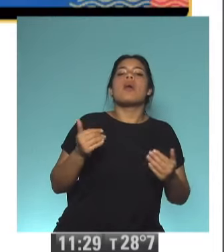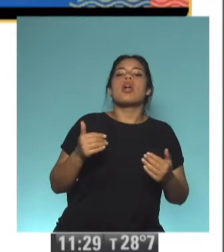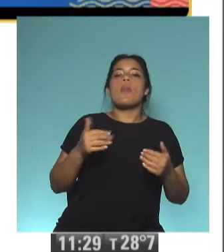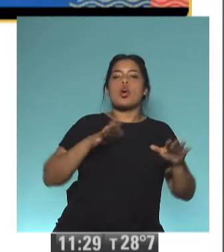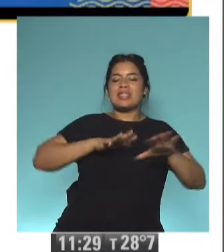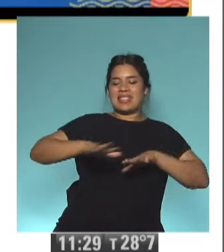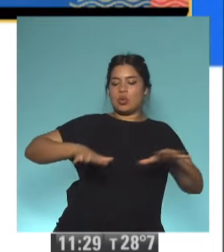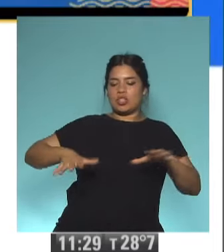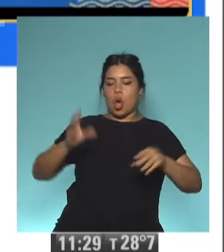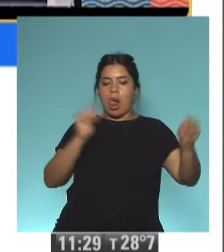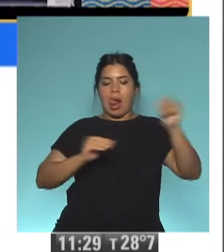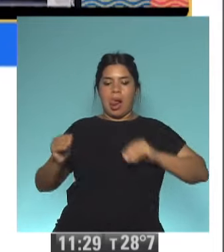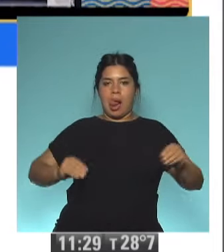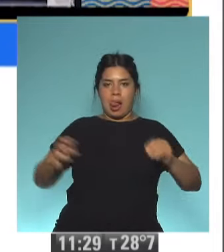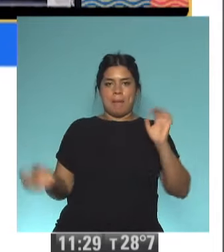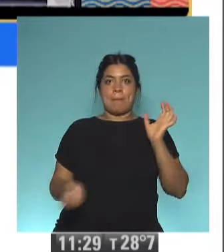escena.